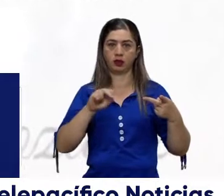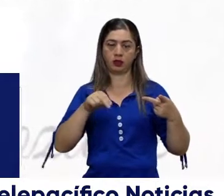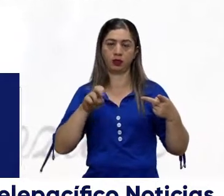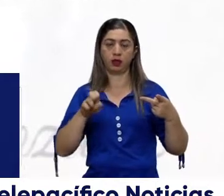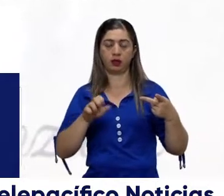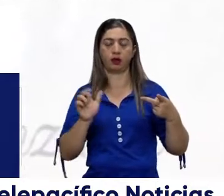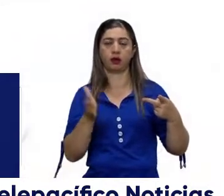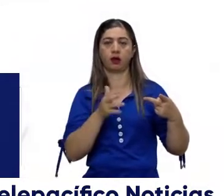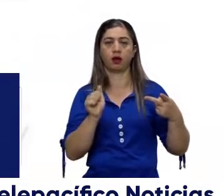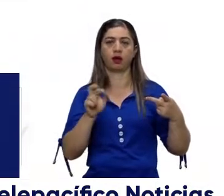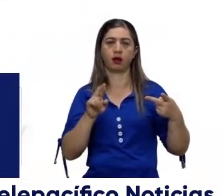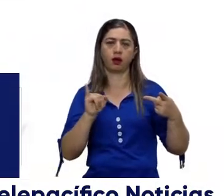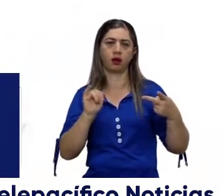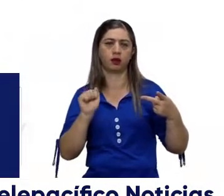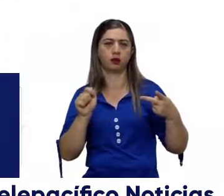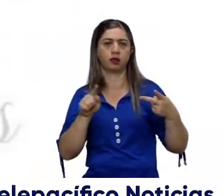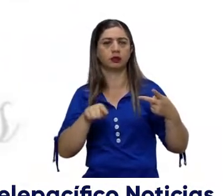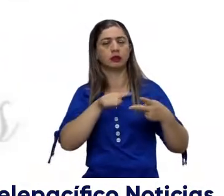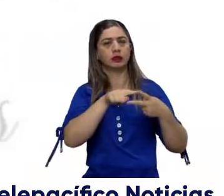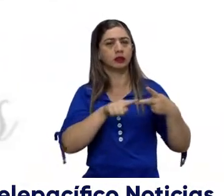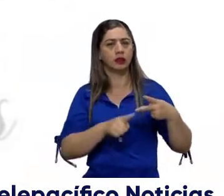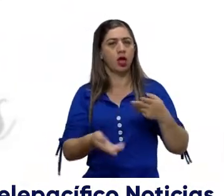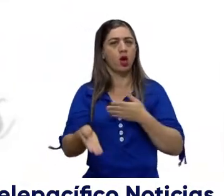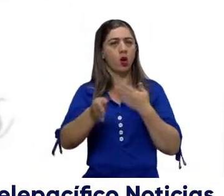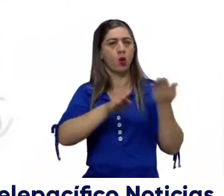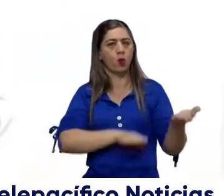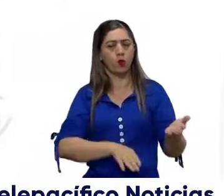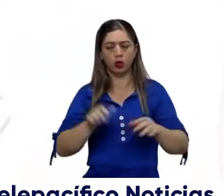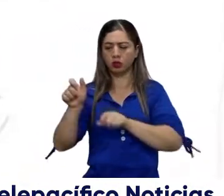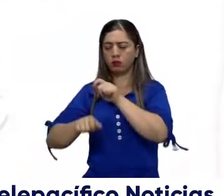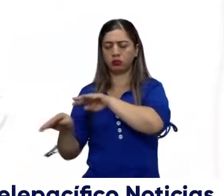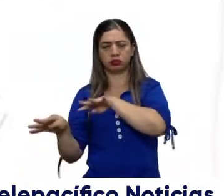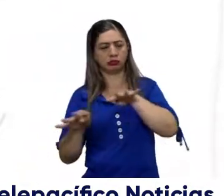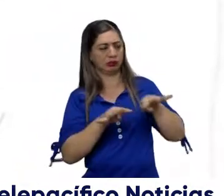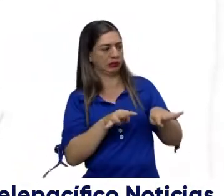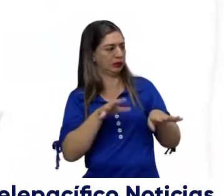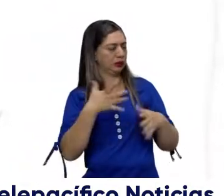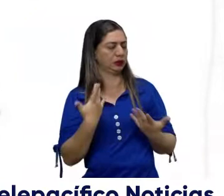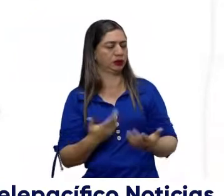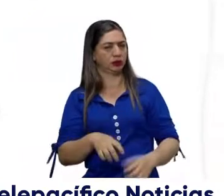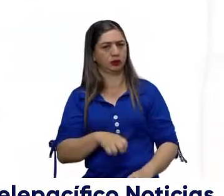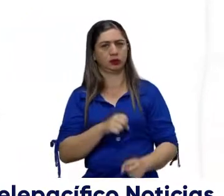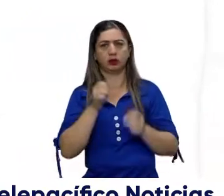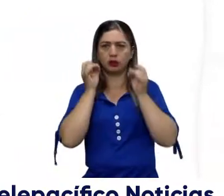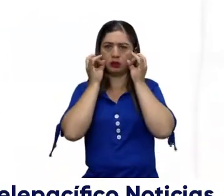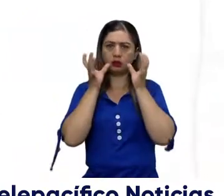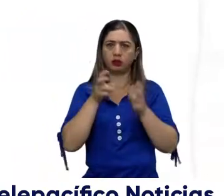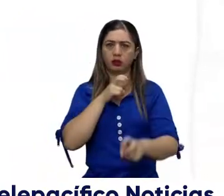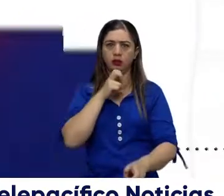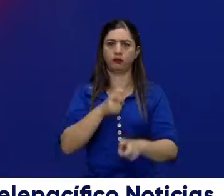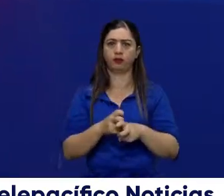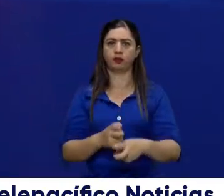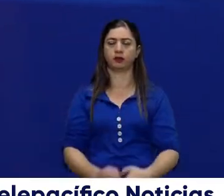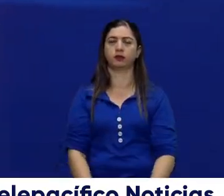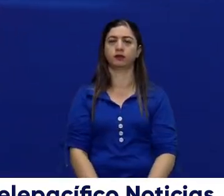Su crimen causó conmoción entre los habitantes del centro del departamento.